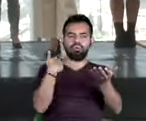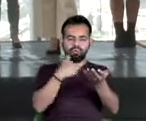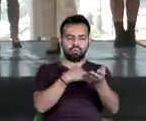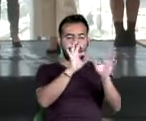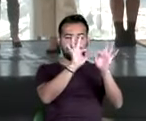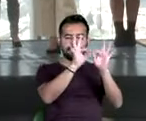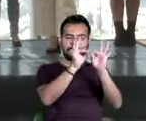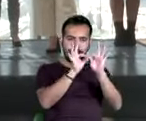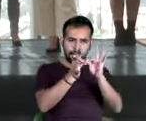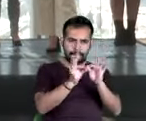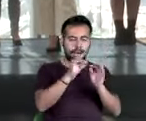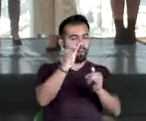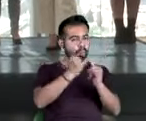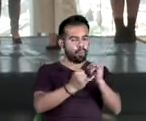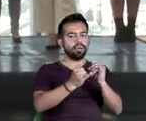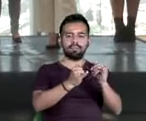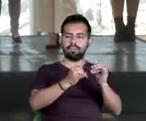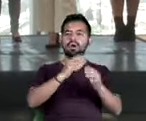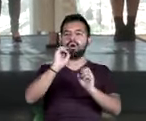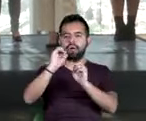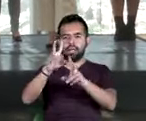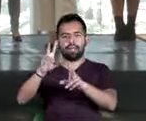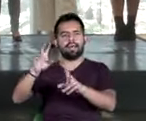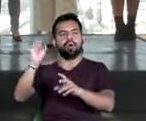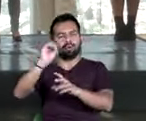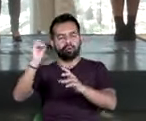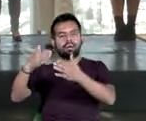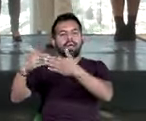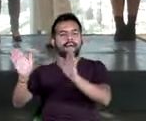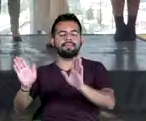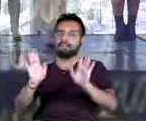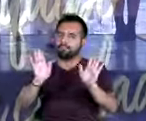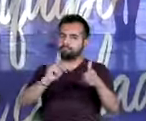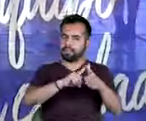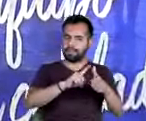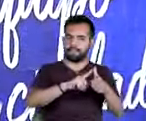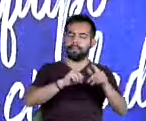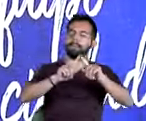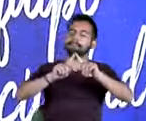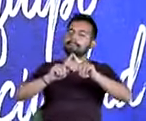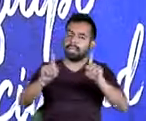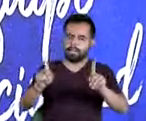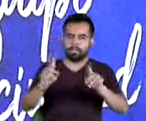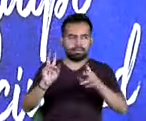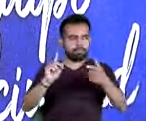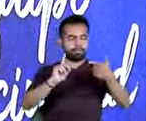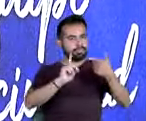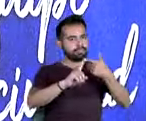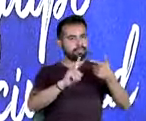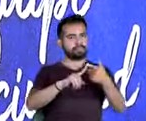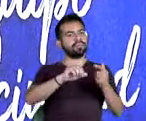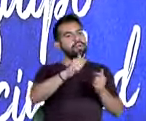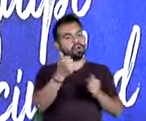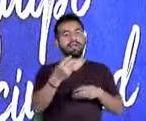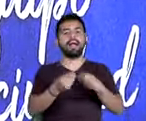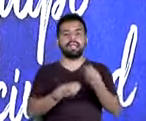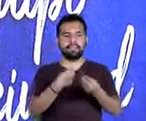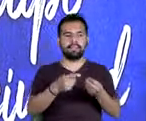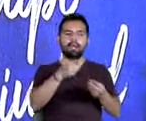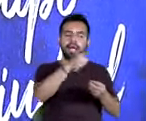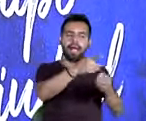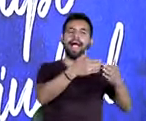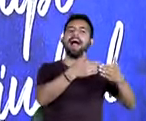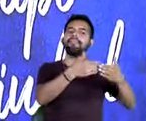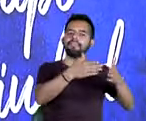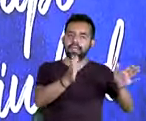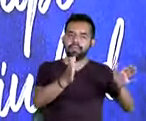últimos detalles. Esa es una opción. La otra es, porque ya se está moviendo gente, esto también es lo real, ¿sí? La otra es que mantengamos esa